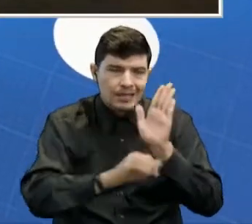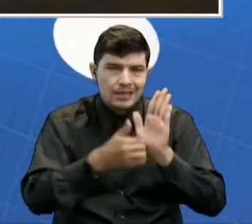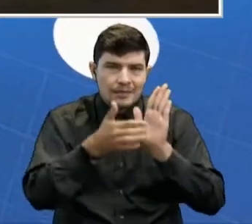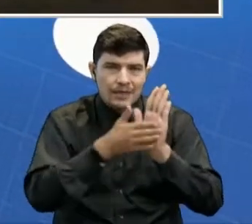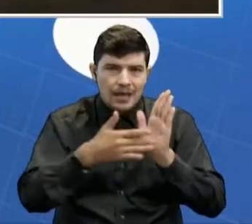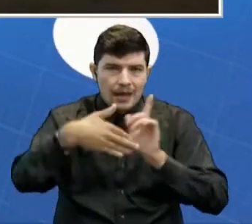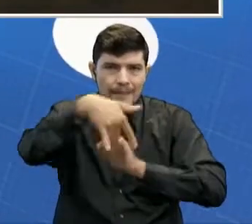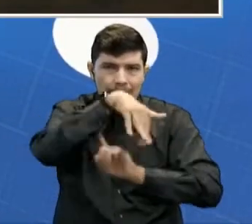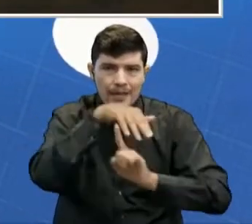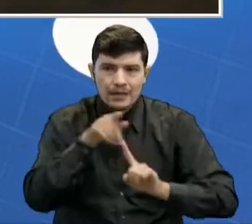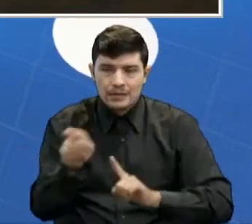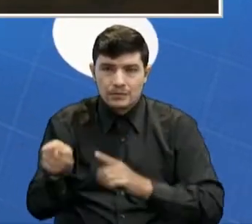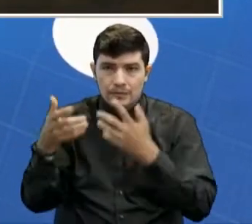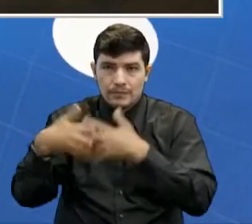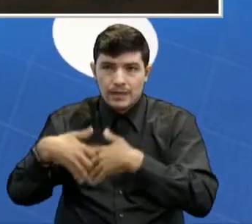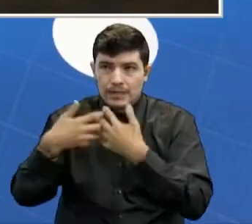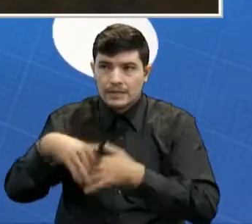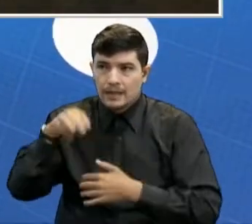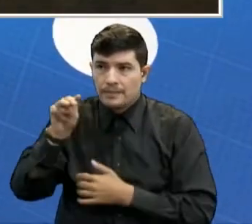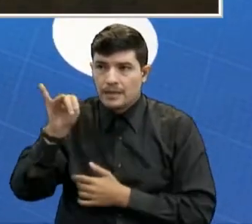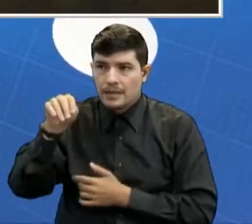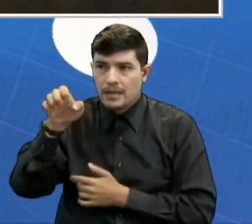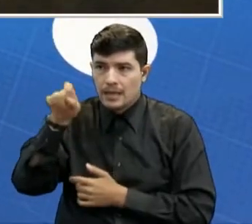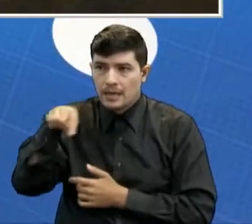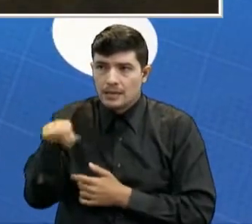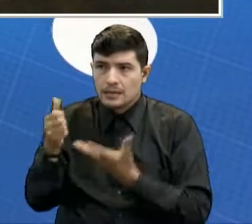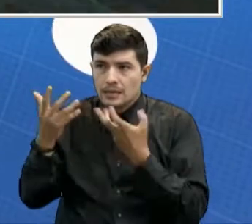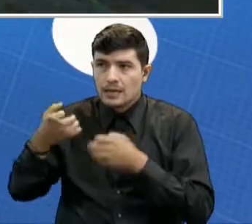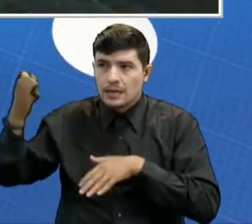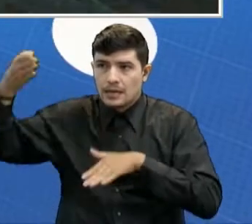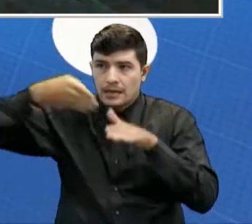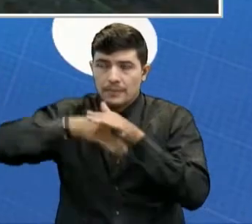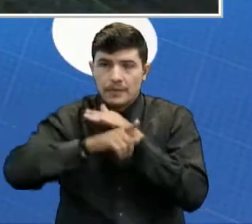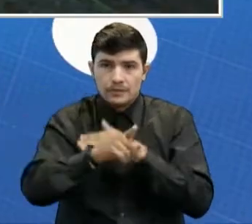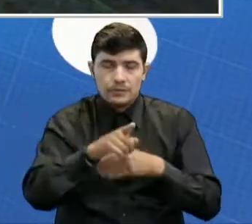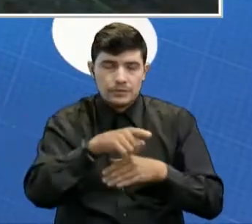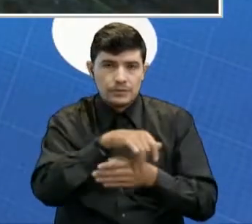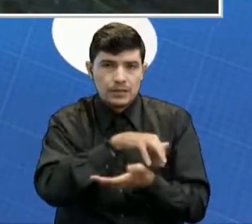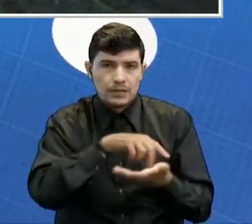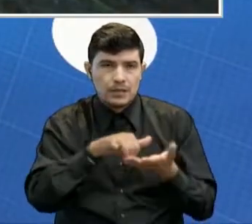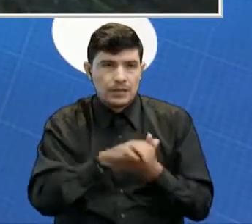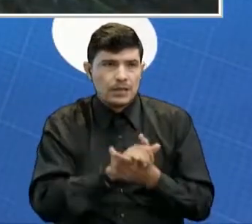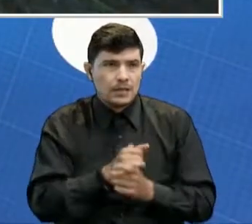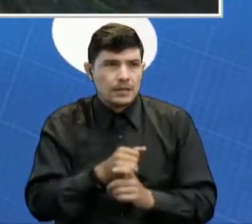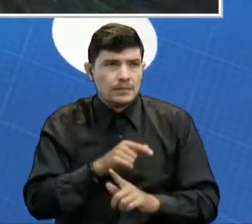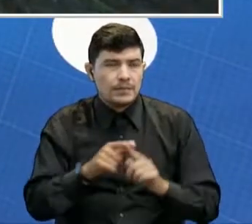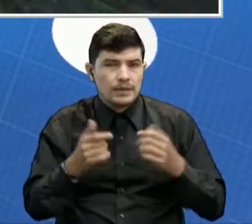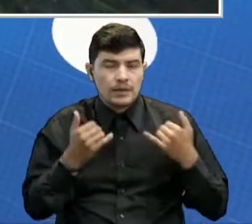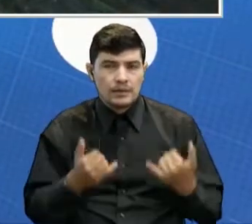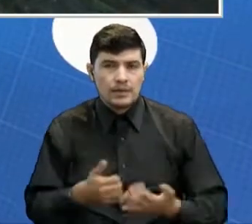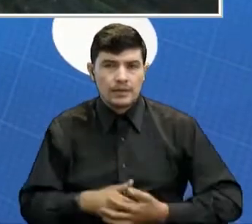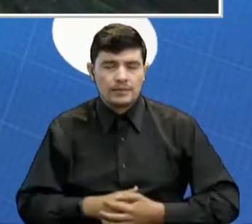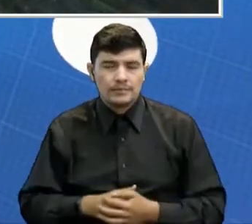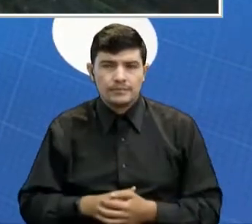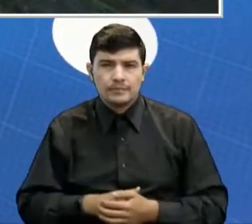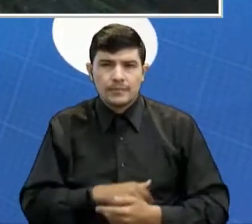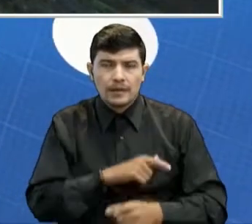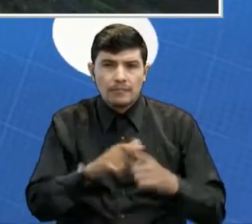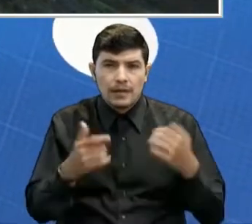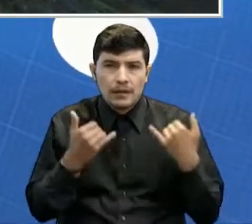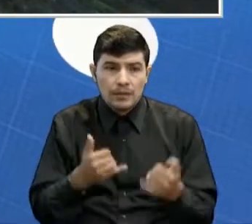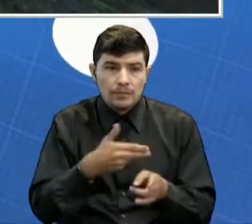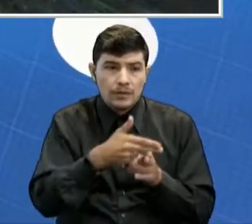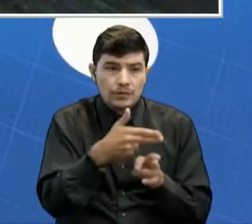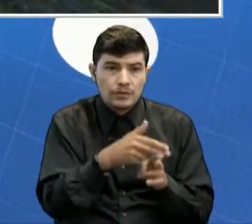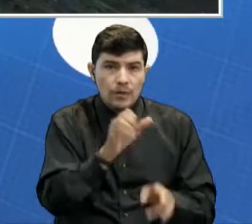Sotonorte de Minesa por parte de la Autoridad Nacional de Licencias Ambientales, ANLA. El ministro Correa Escap llega a puertas de que la ANLA